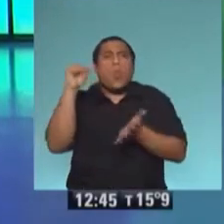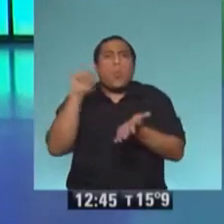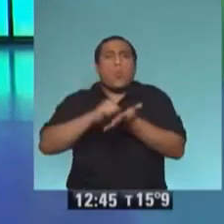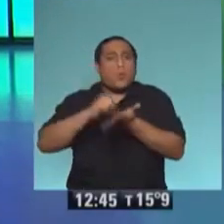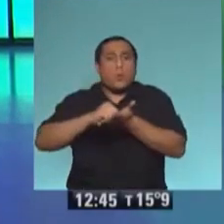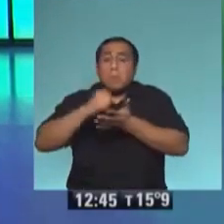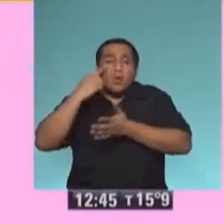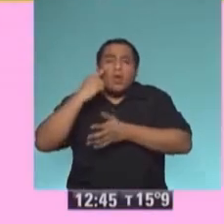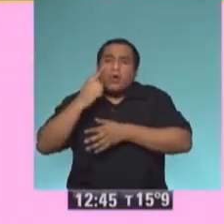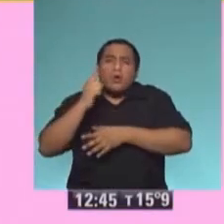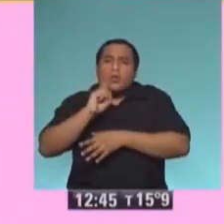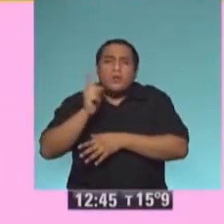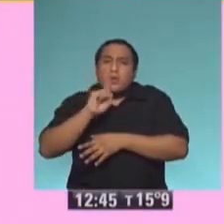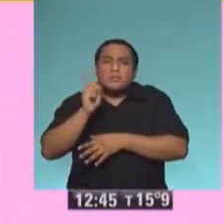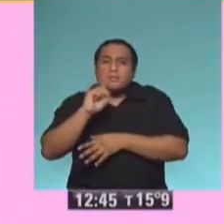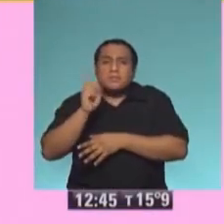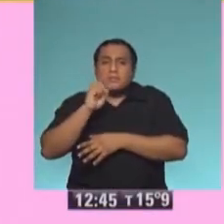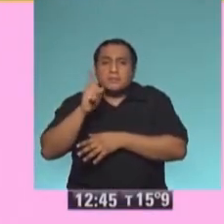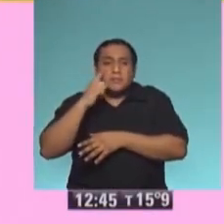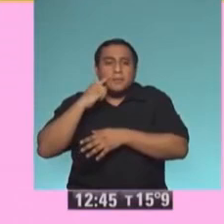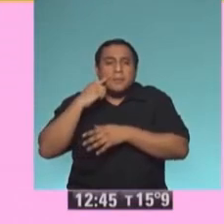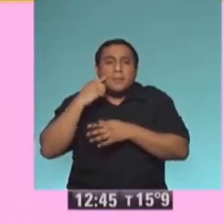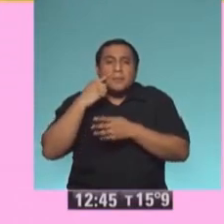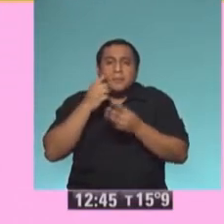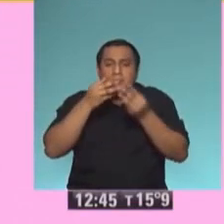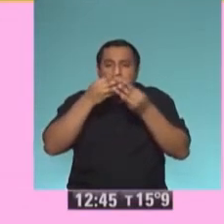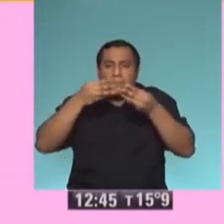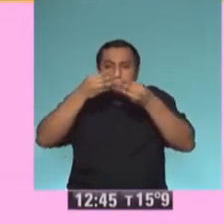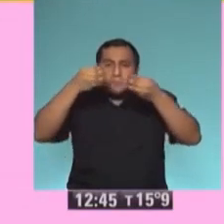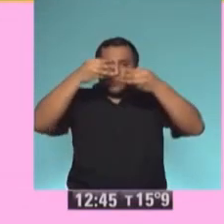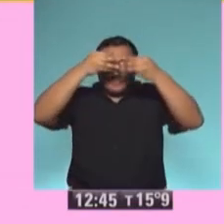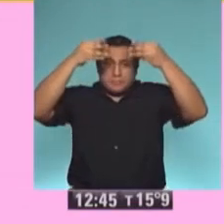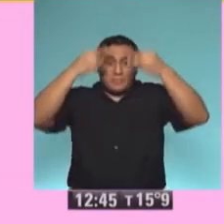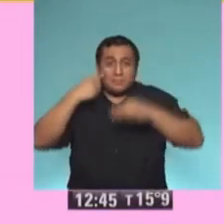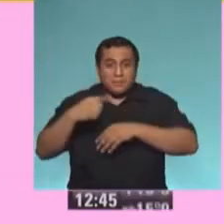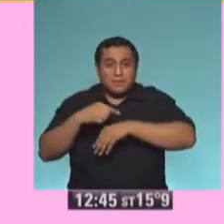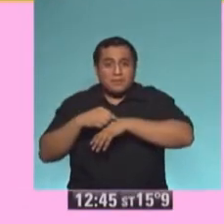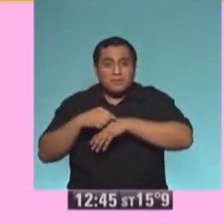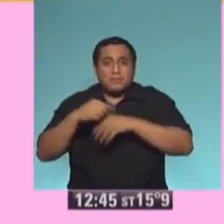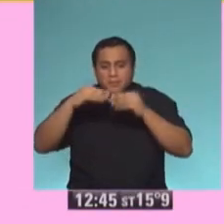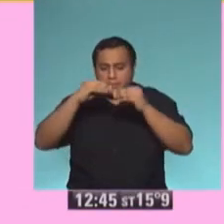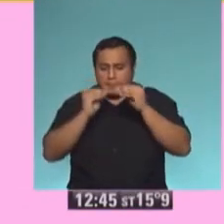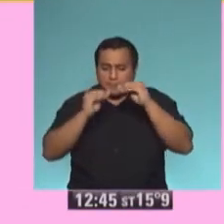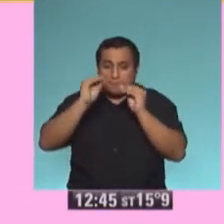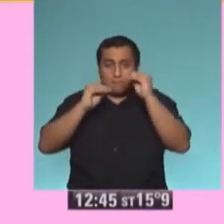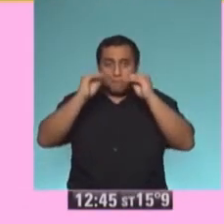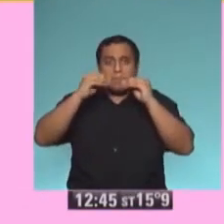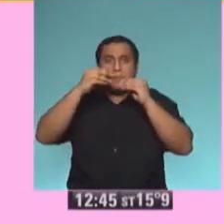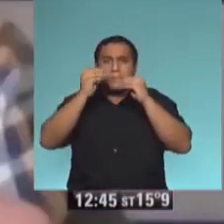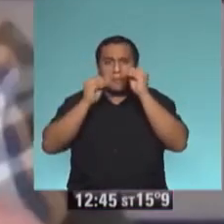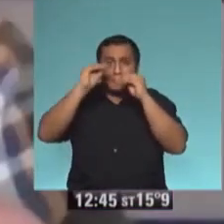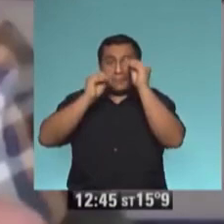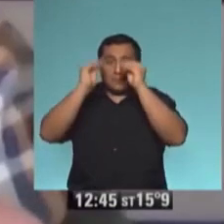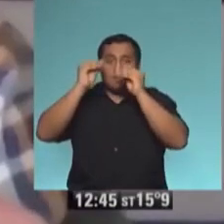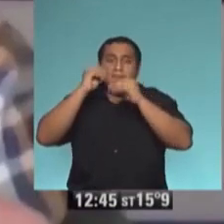la pluma es un conjunto de un montón de divisiones. ¿Ves cómo se van desarmando? Sí. Bueno,